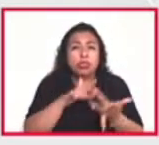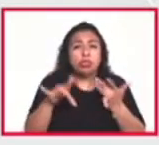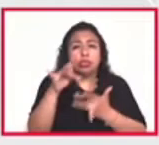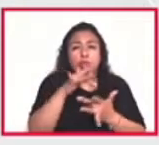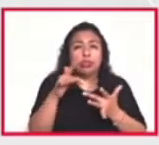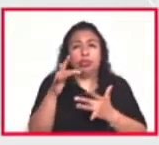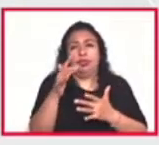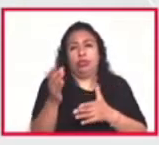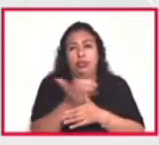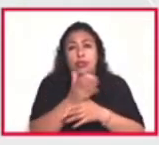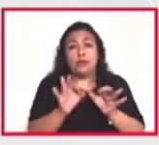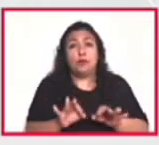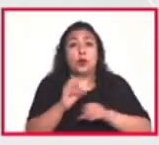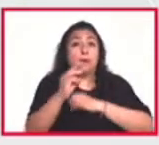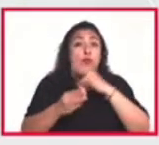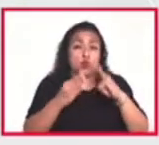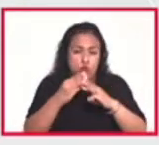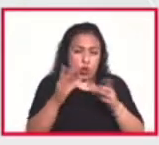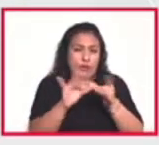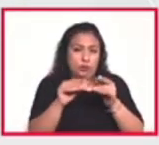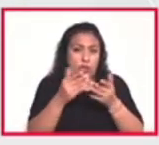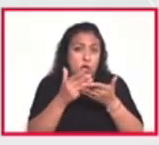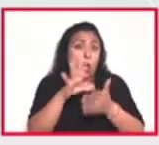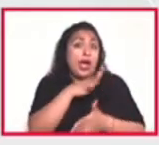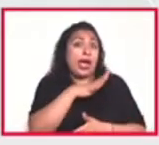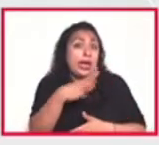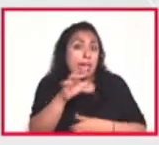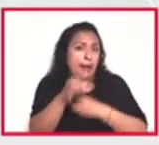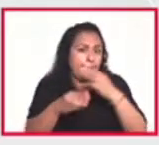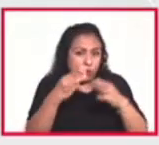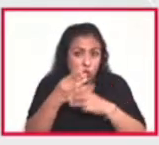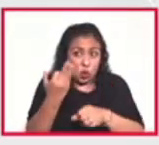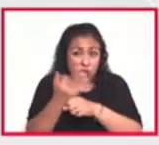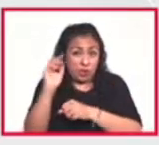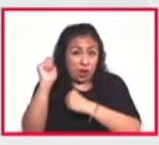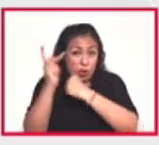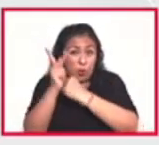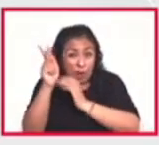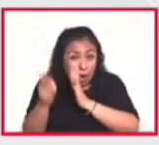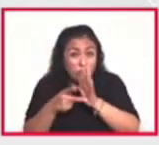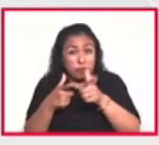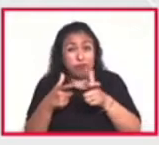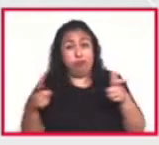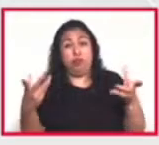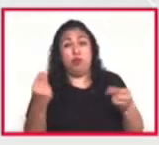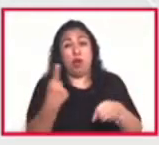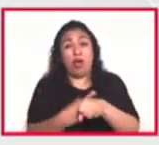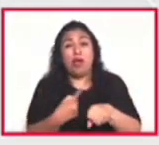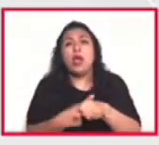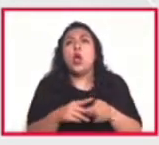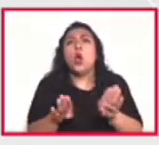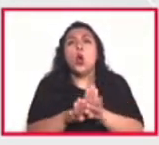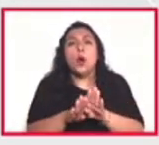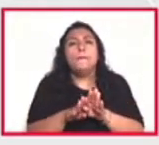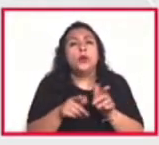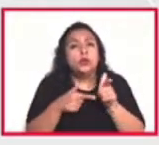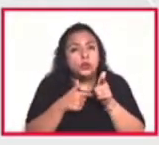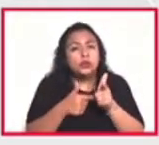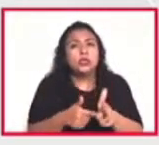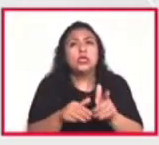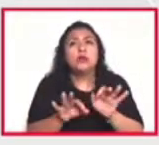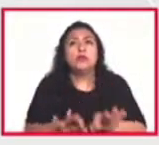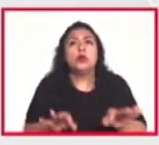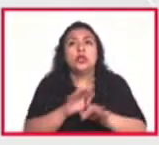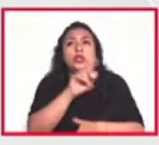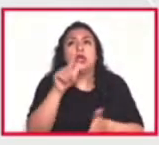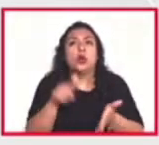del mundo? Estoy hablando a nivel global ahorita que en Europa está tan drástico los rebrotes durante la pandemia. ¿Cómo sobrevive el emblemático club